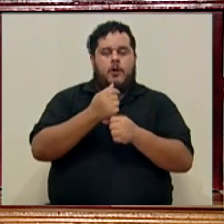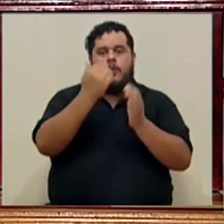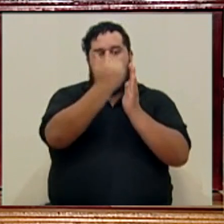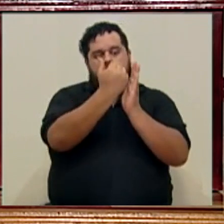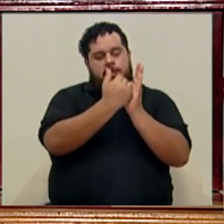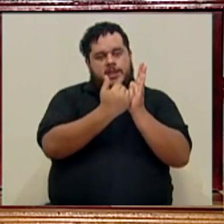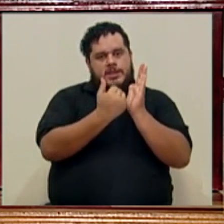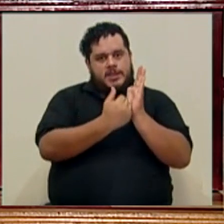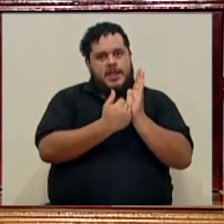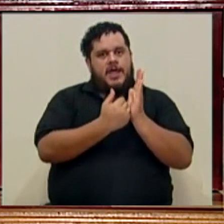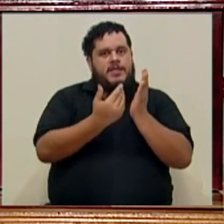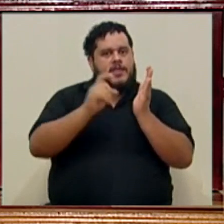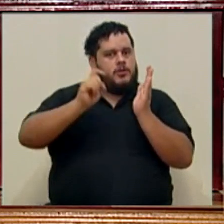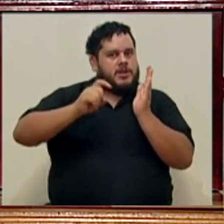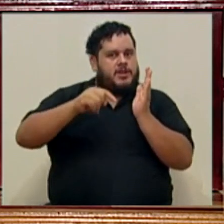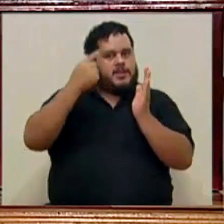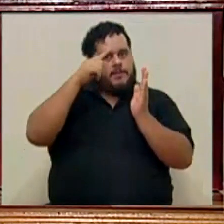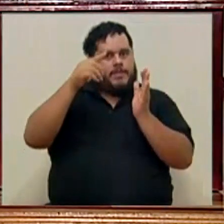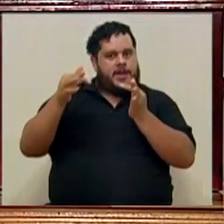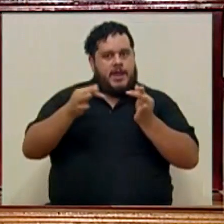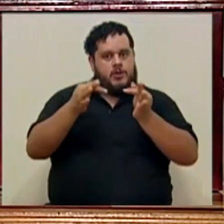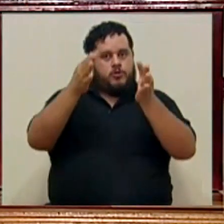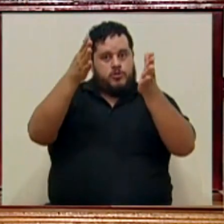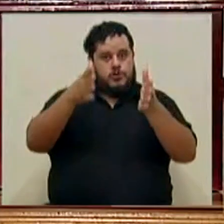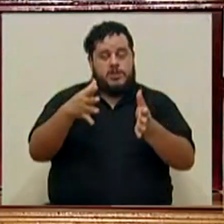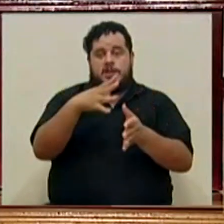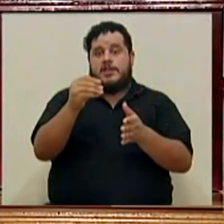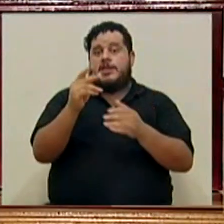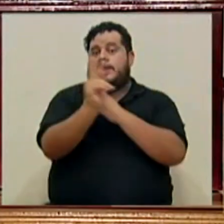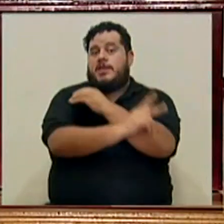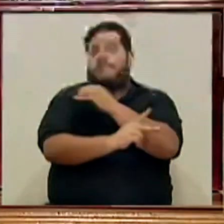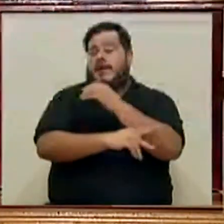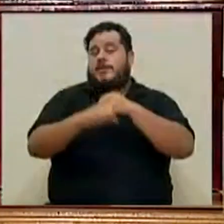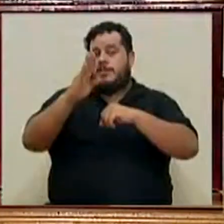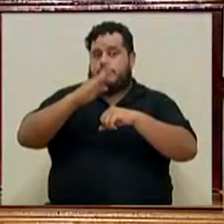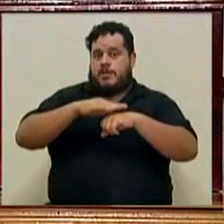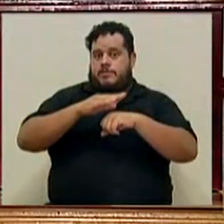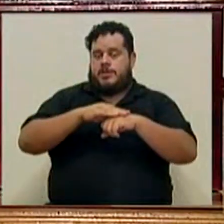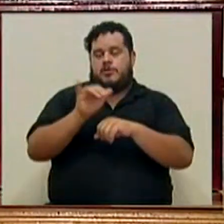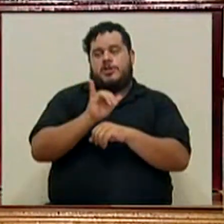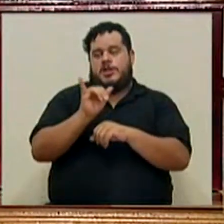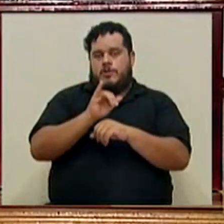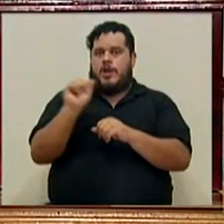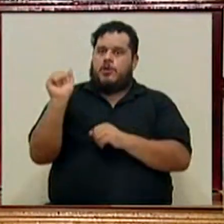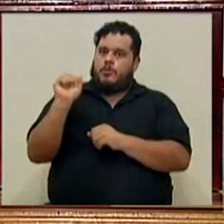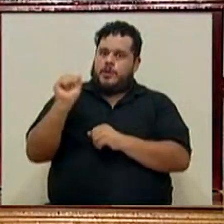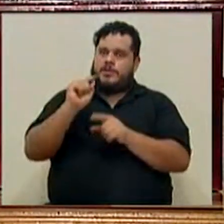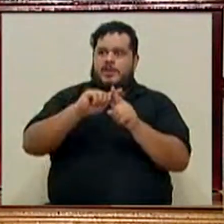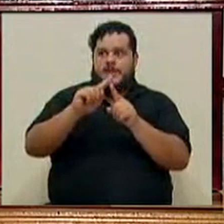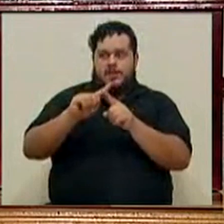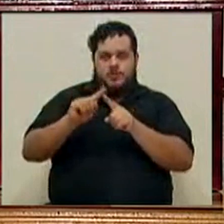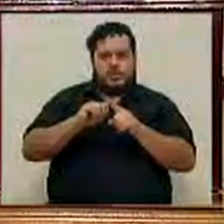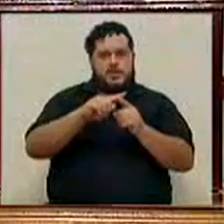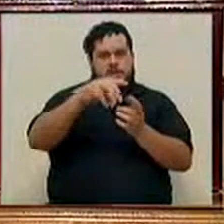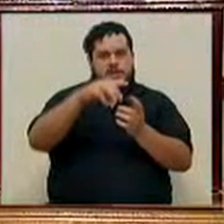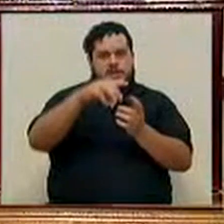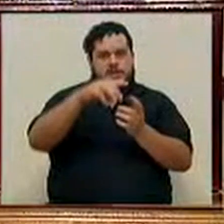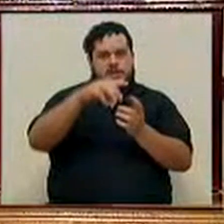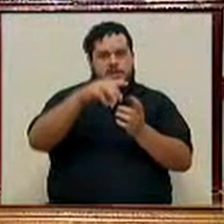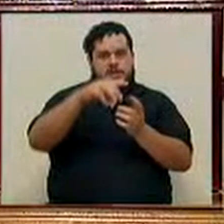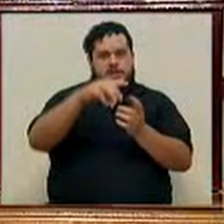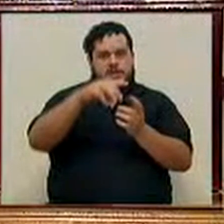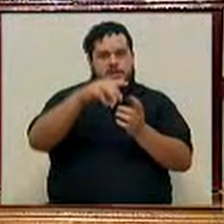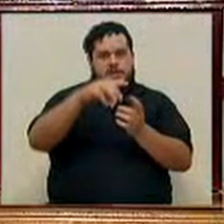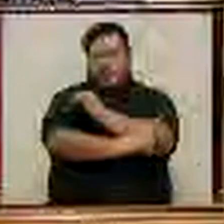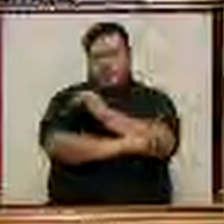de requisitos para las personas turistas y países permitidos, así como las alertas en los distintos cantones